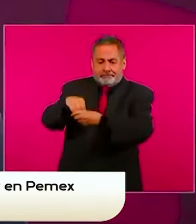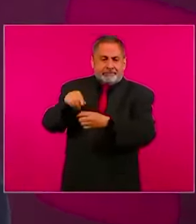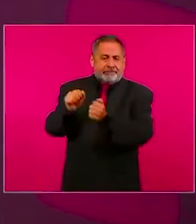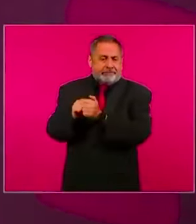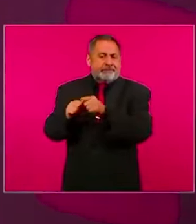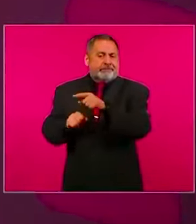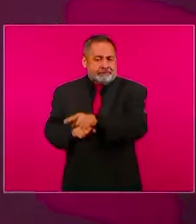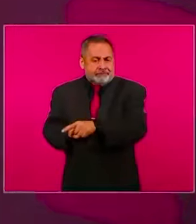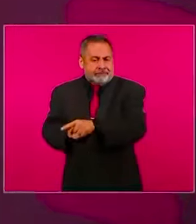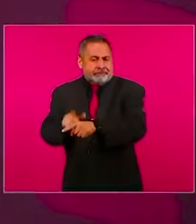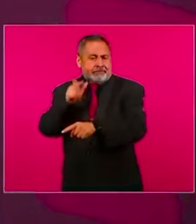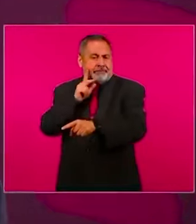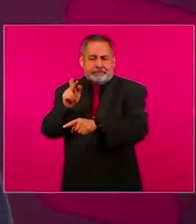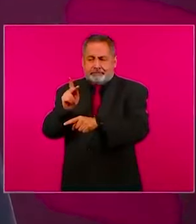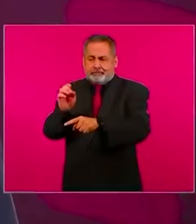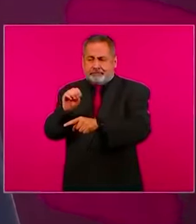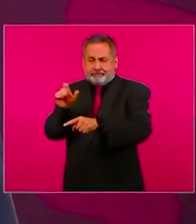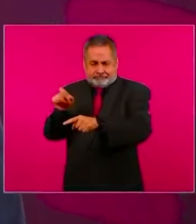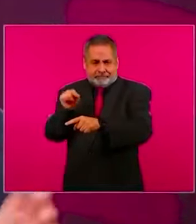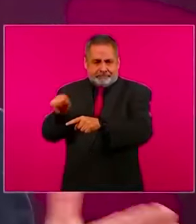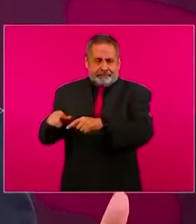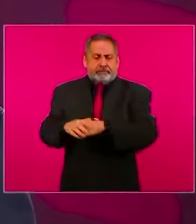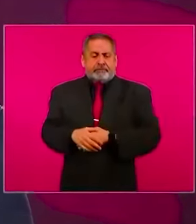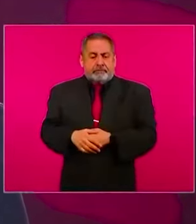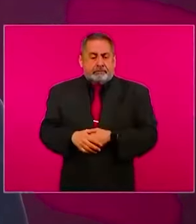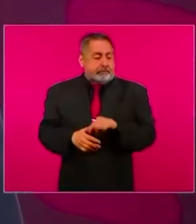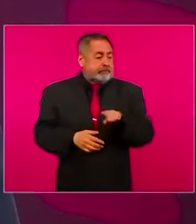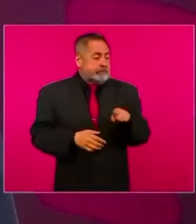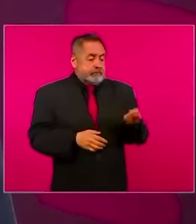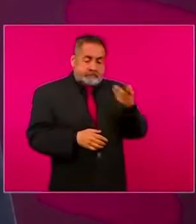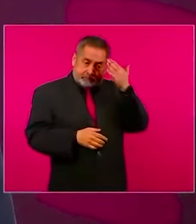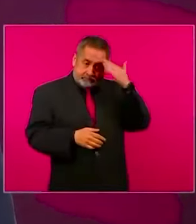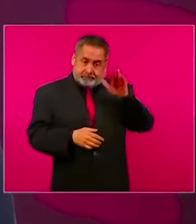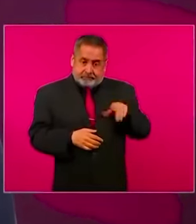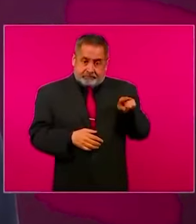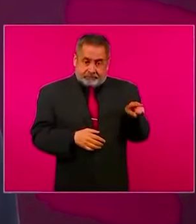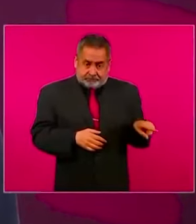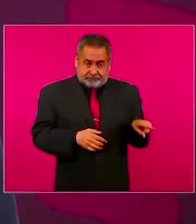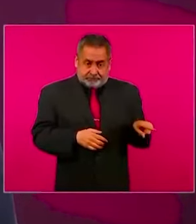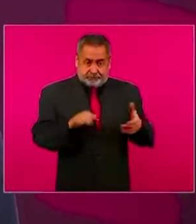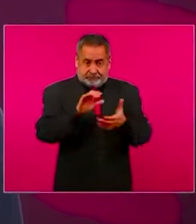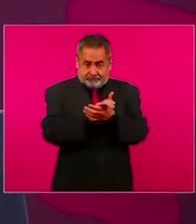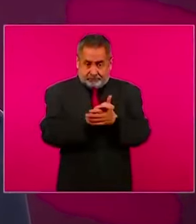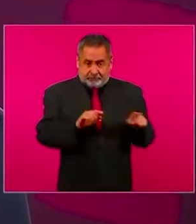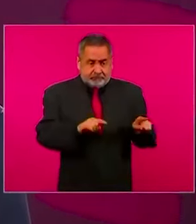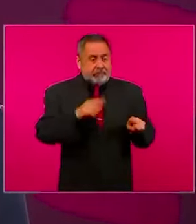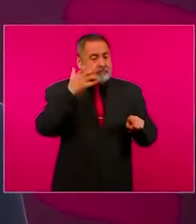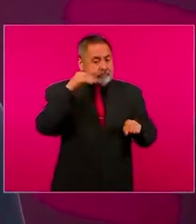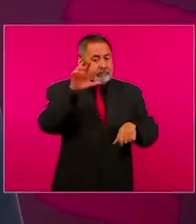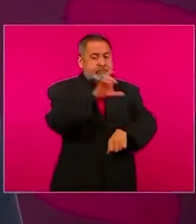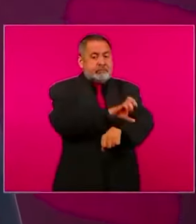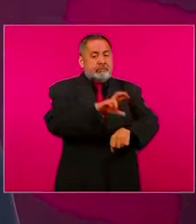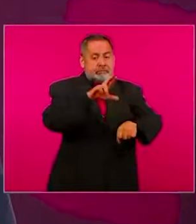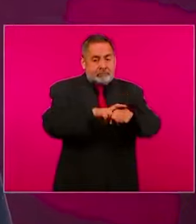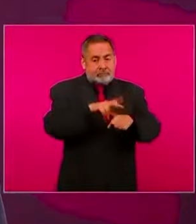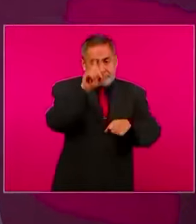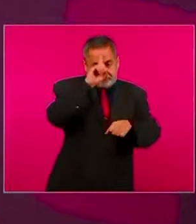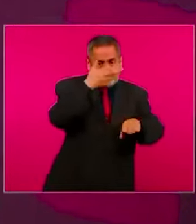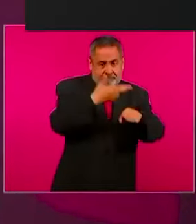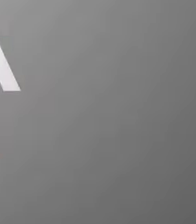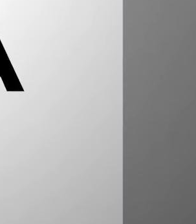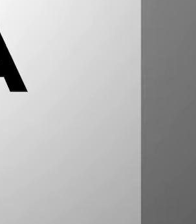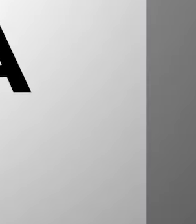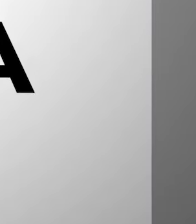de Petróleos Mexicanos. La señora Casar en ese entonces era coordinadora de asesores del secretario